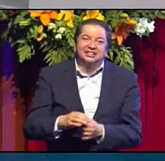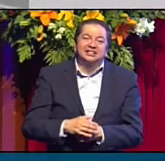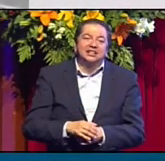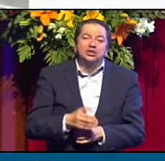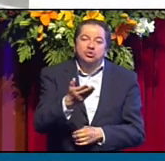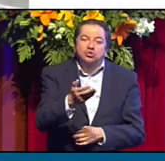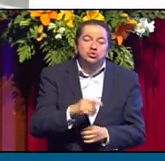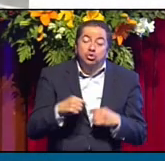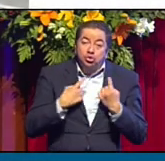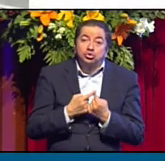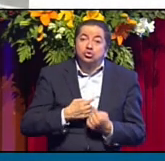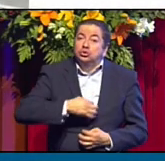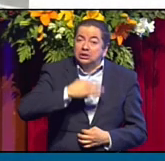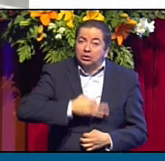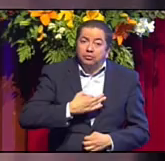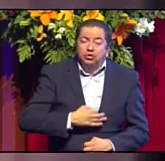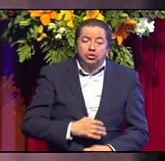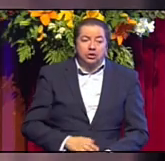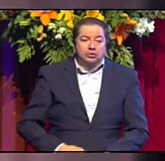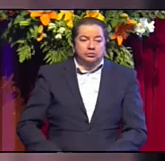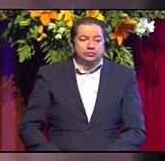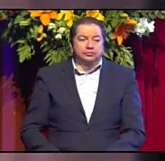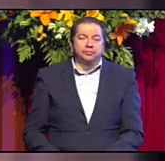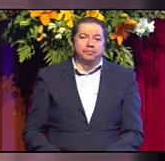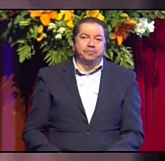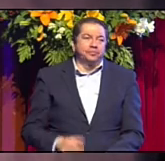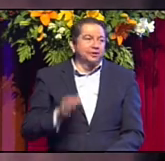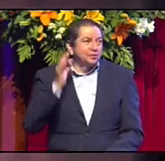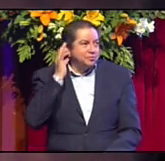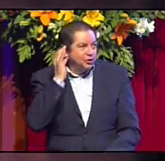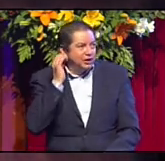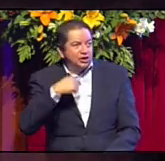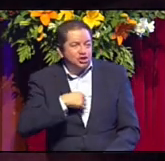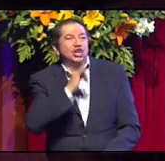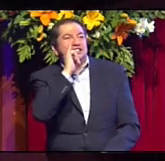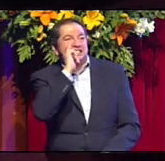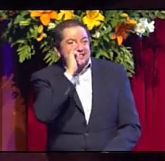con la convicción que estamos haciendo lo correcto. Lo sé, Chabelita.